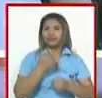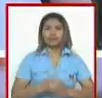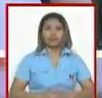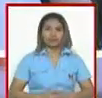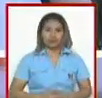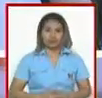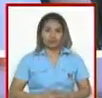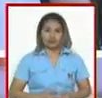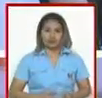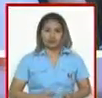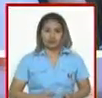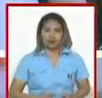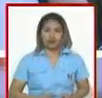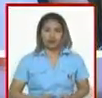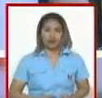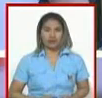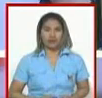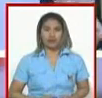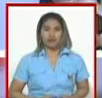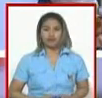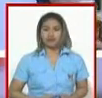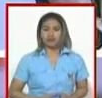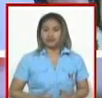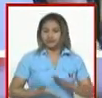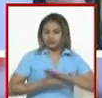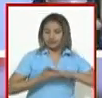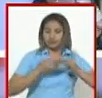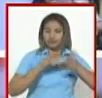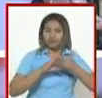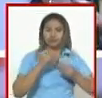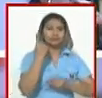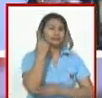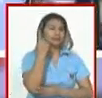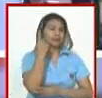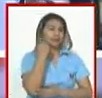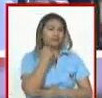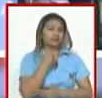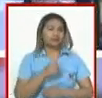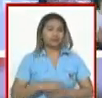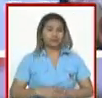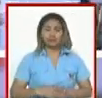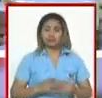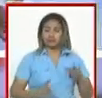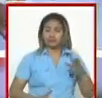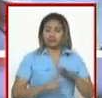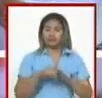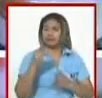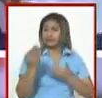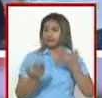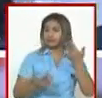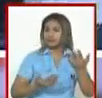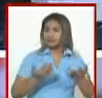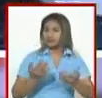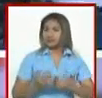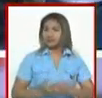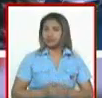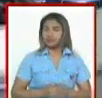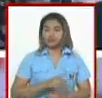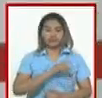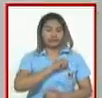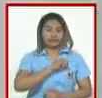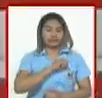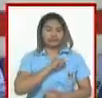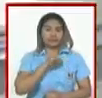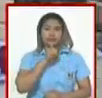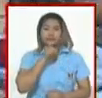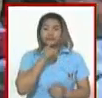adelante felipe a comentarte que hace instantes nada más ocurrió este incendio y bomberos de